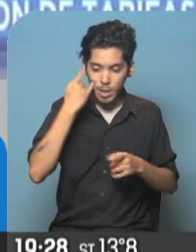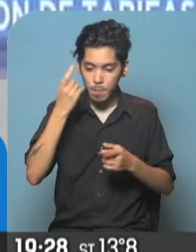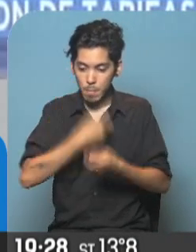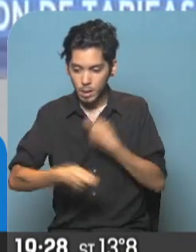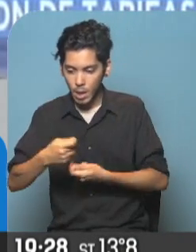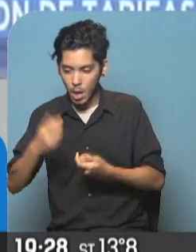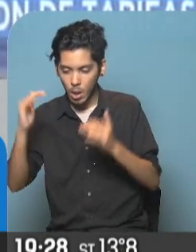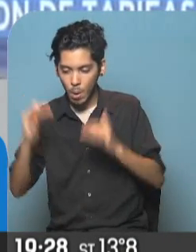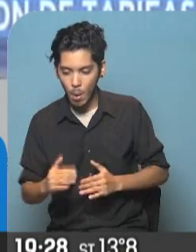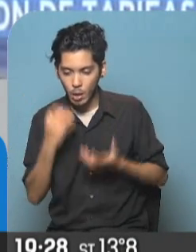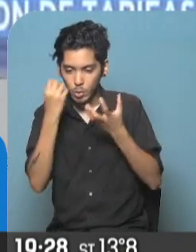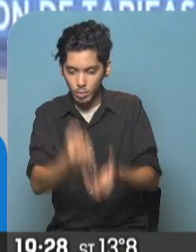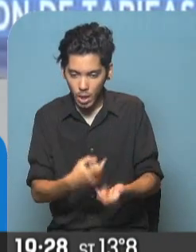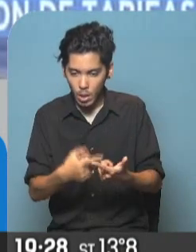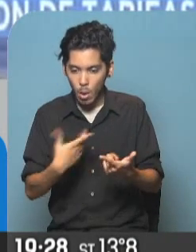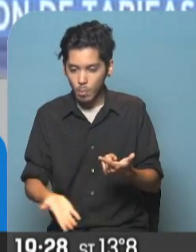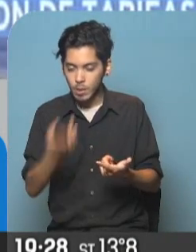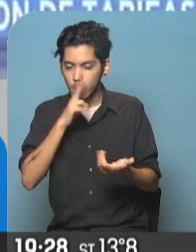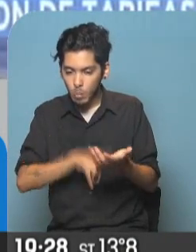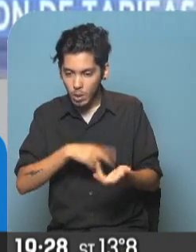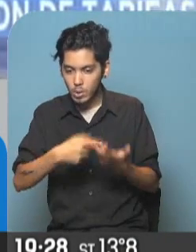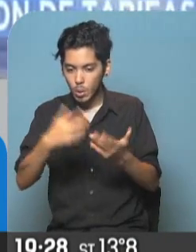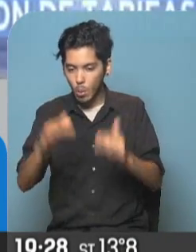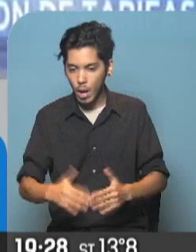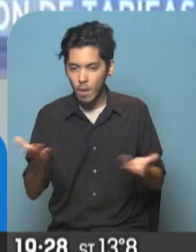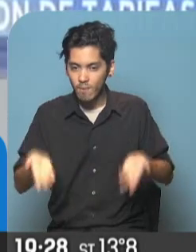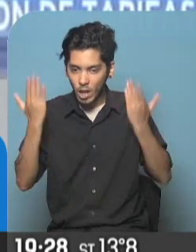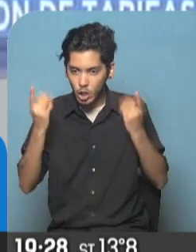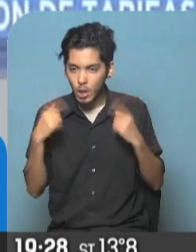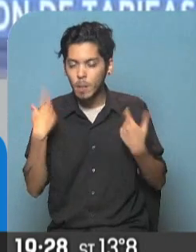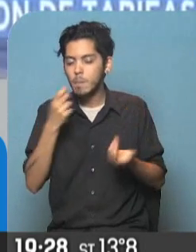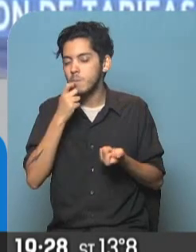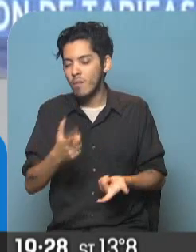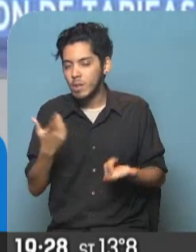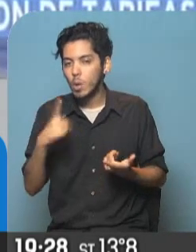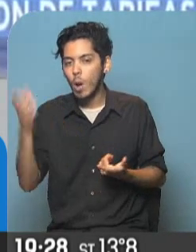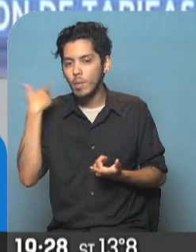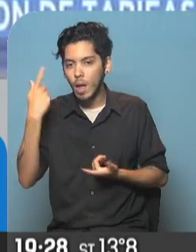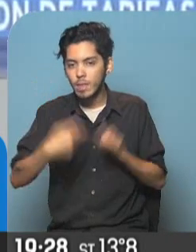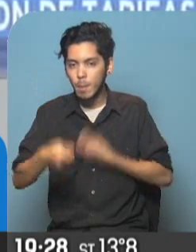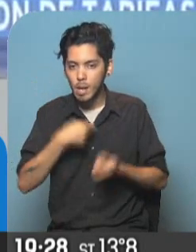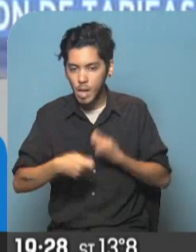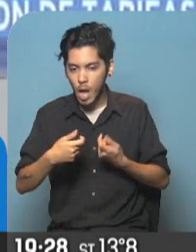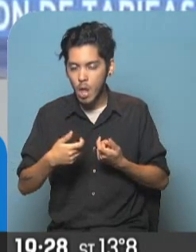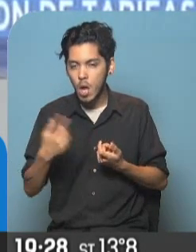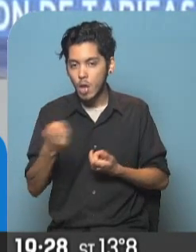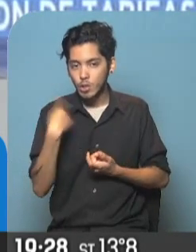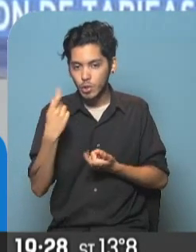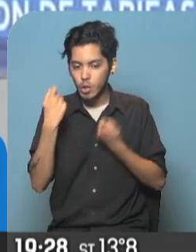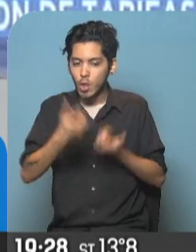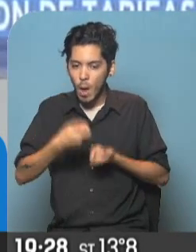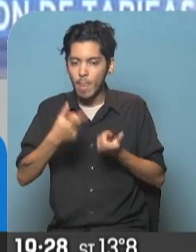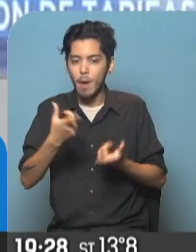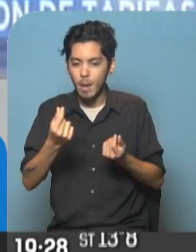que va a bajar subsidio va a subir tarifa baja la inflación eso era más fácil cuando el mercado nos tenía no financiaba